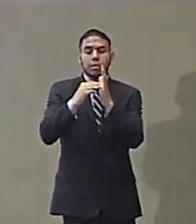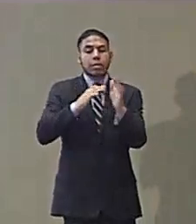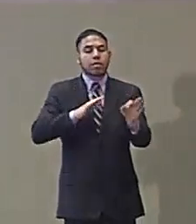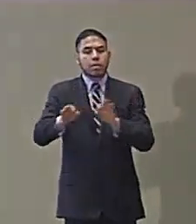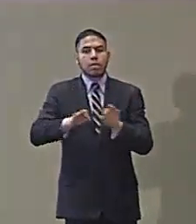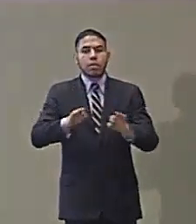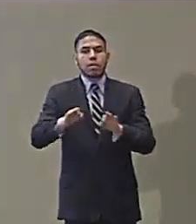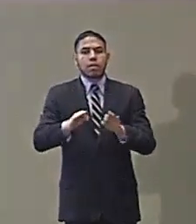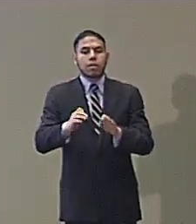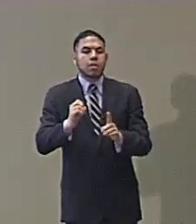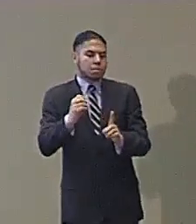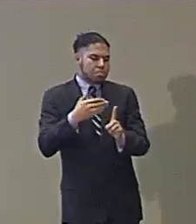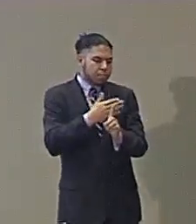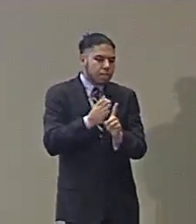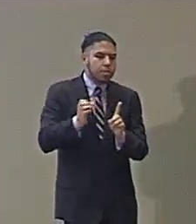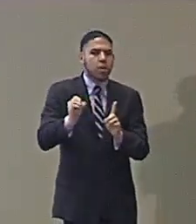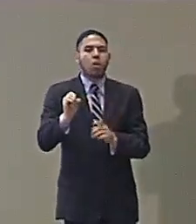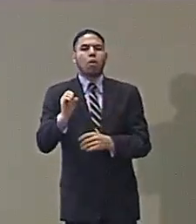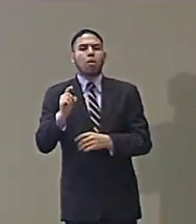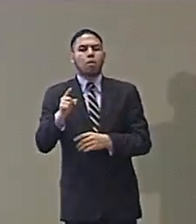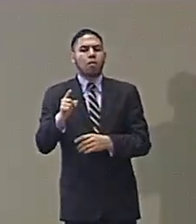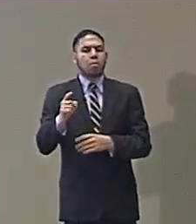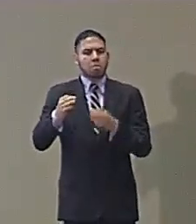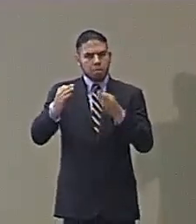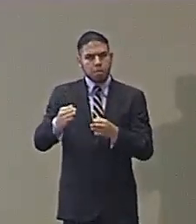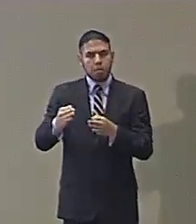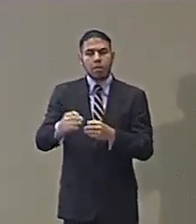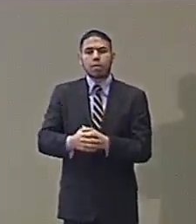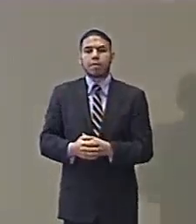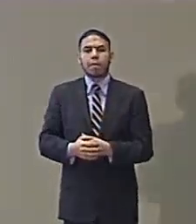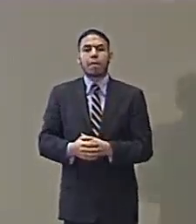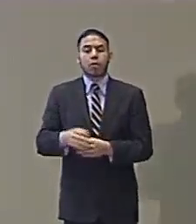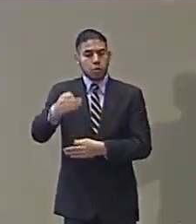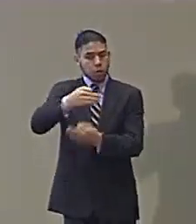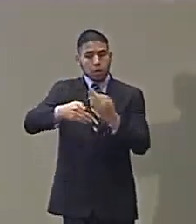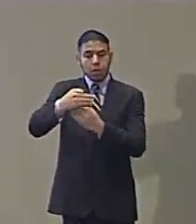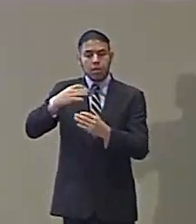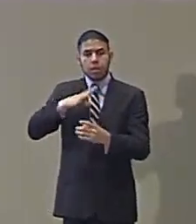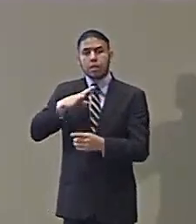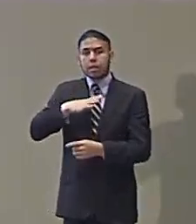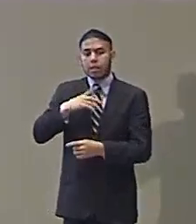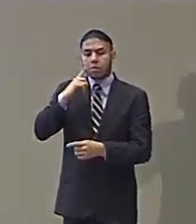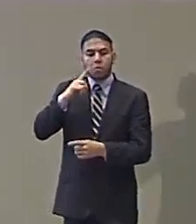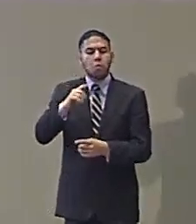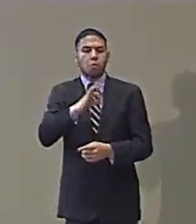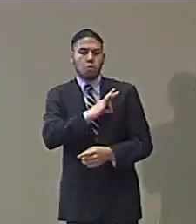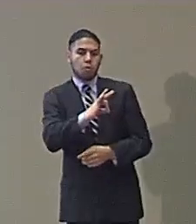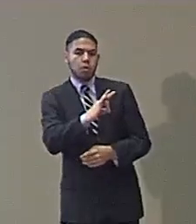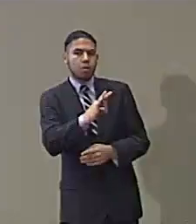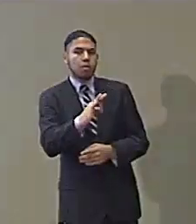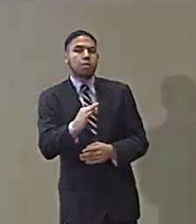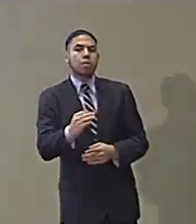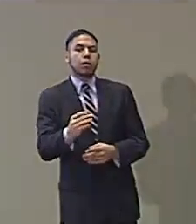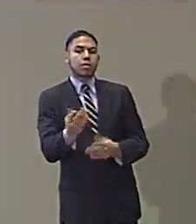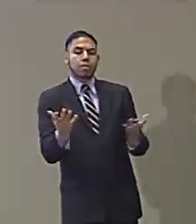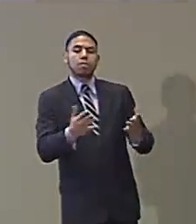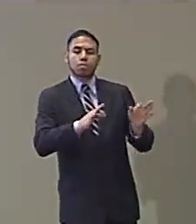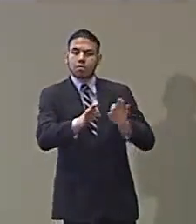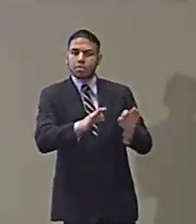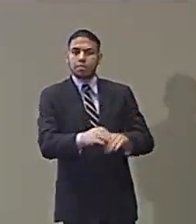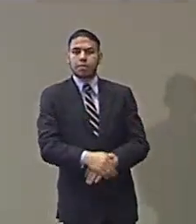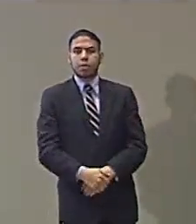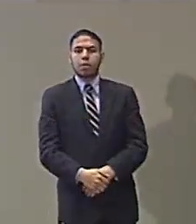indirectos e inducidos todos estos son indicadores del buen desempeño que tiene el sector hoy por hoy